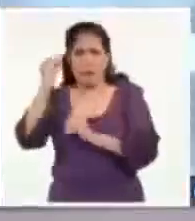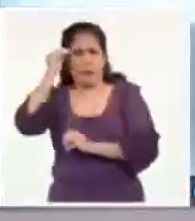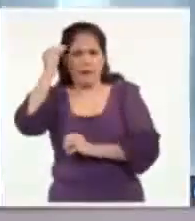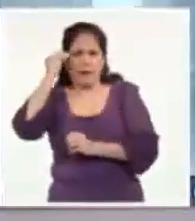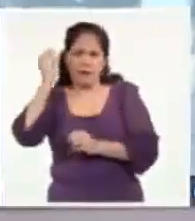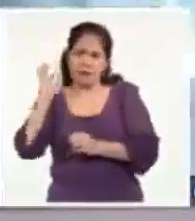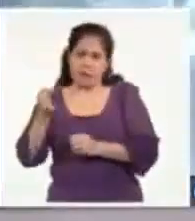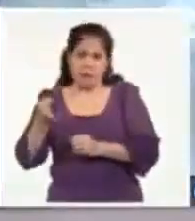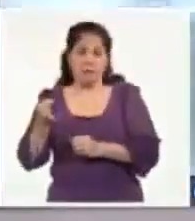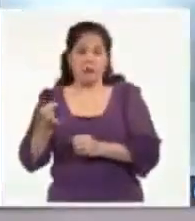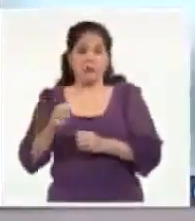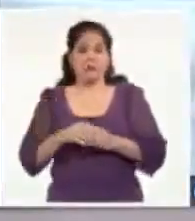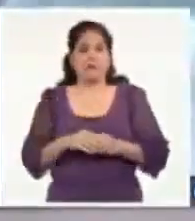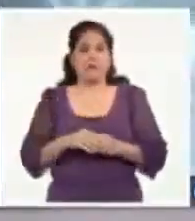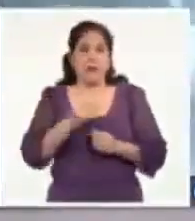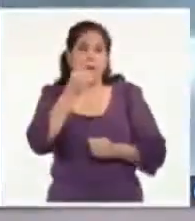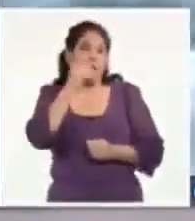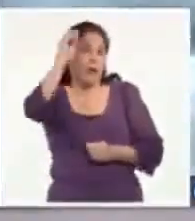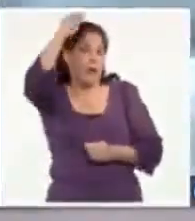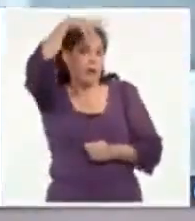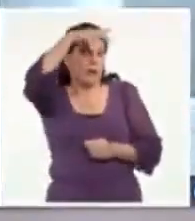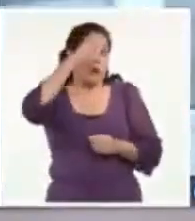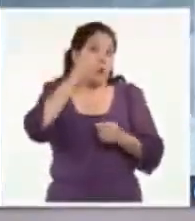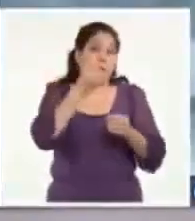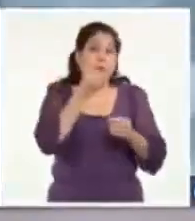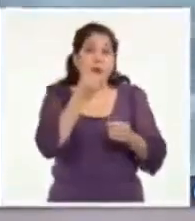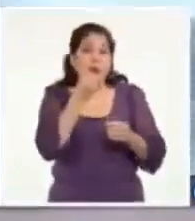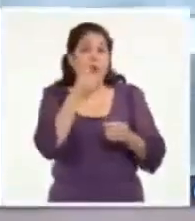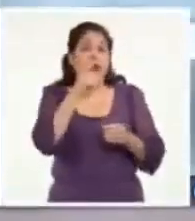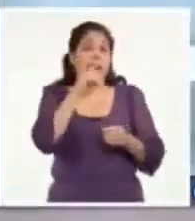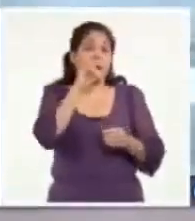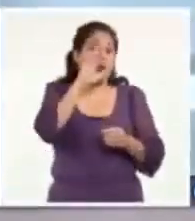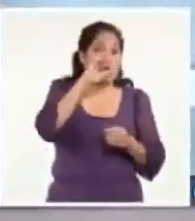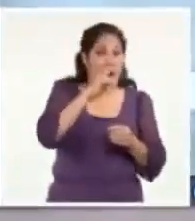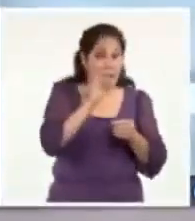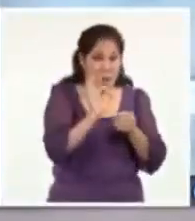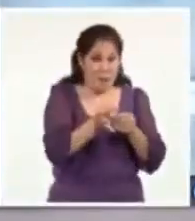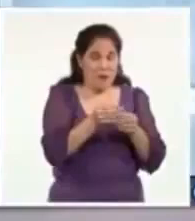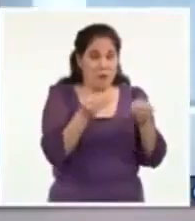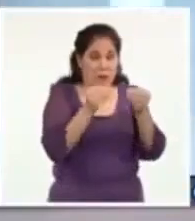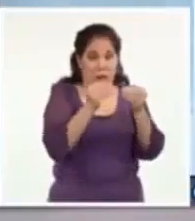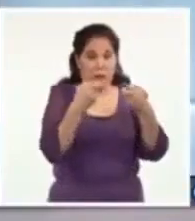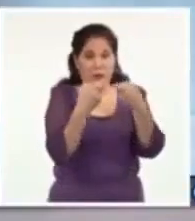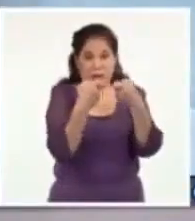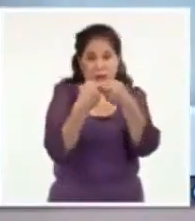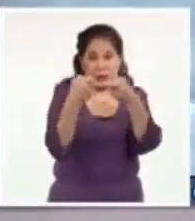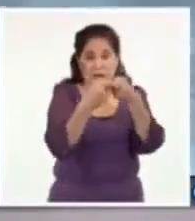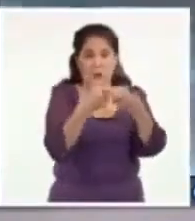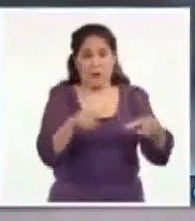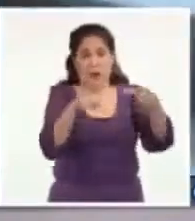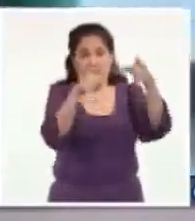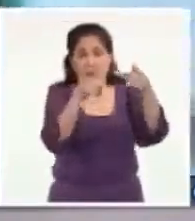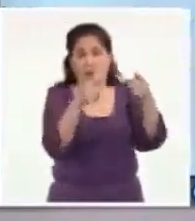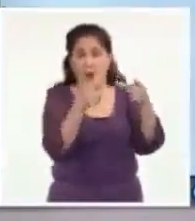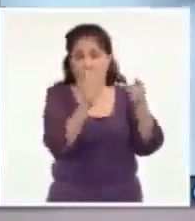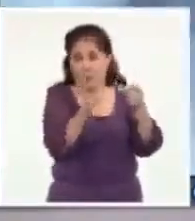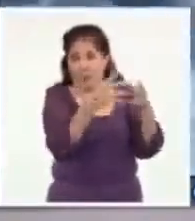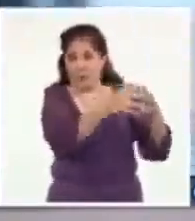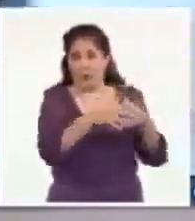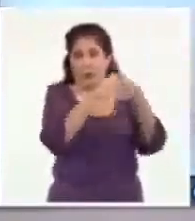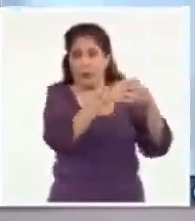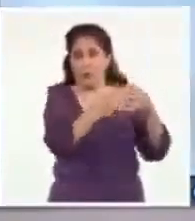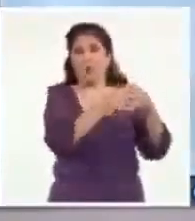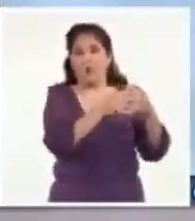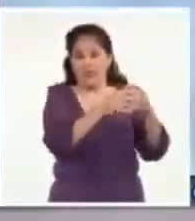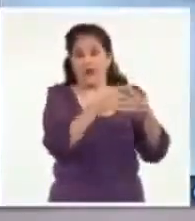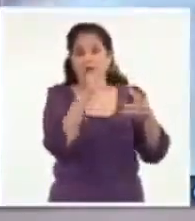relacionaran con este asalto con tantos puntos de contacto con el del seis de enero de 2021 el Capitolio de Washington Pues decidió adelantar sus